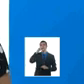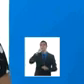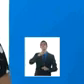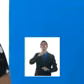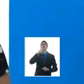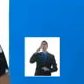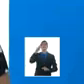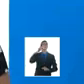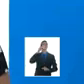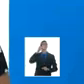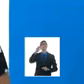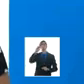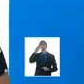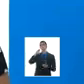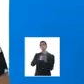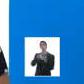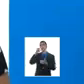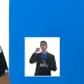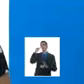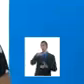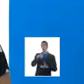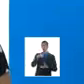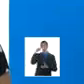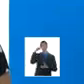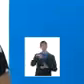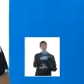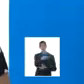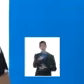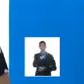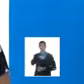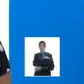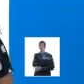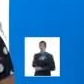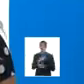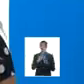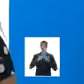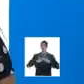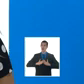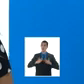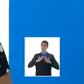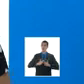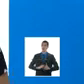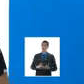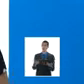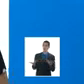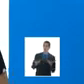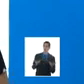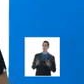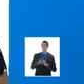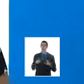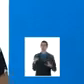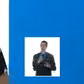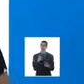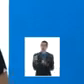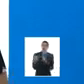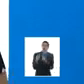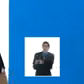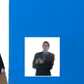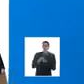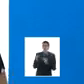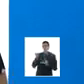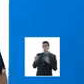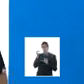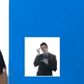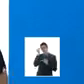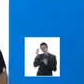población. Ahora arribó la materia prima, nos va a dar la oportunidad de entregar una pequeña cobertura, aún no arriba